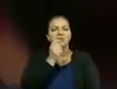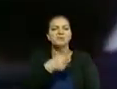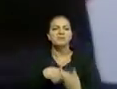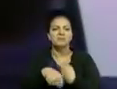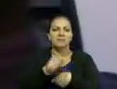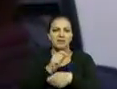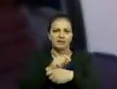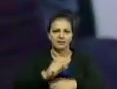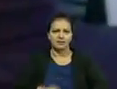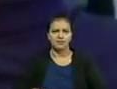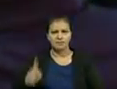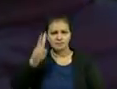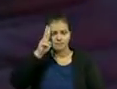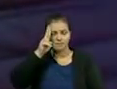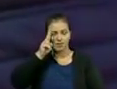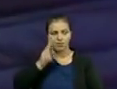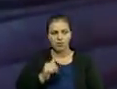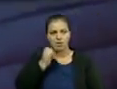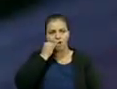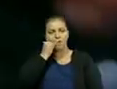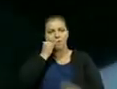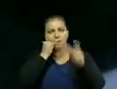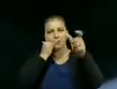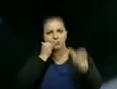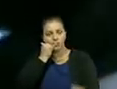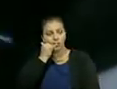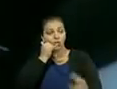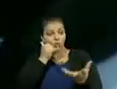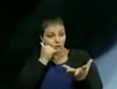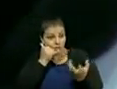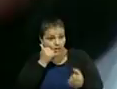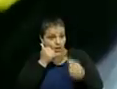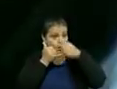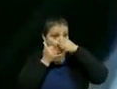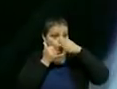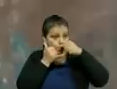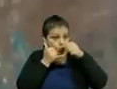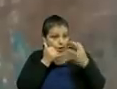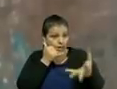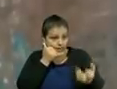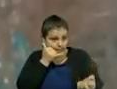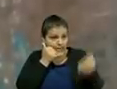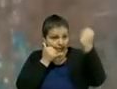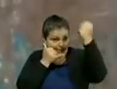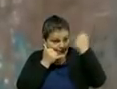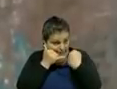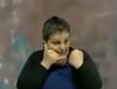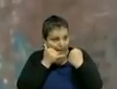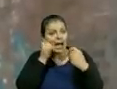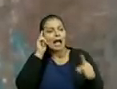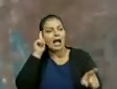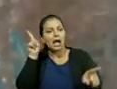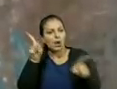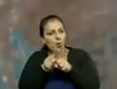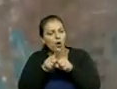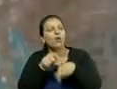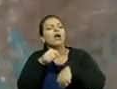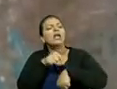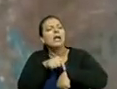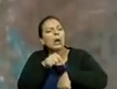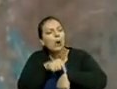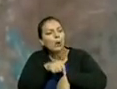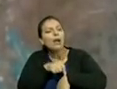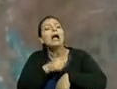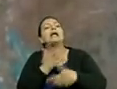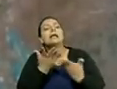la droga a domicilio o donde sus clientes lo requerían. Nosotros los indicios que este ciudadano se encontraba